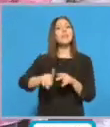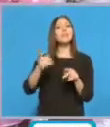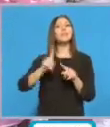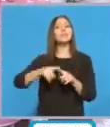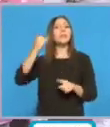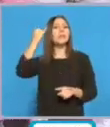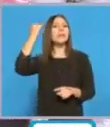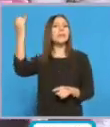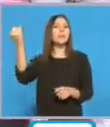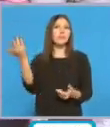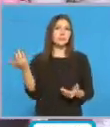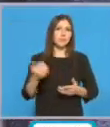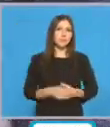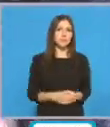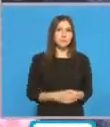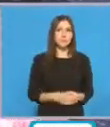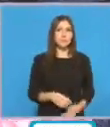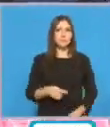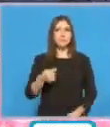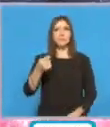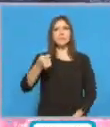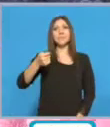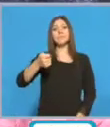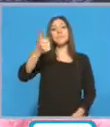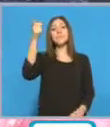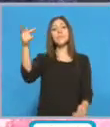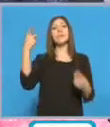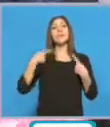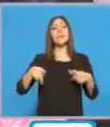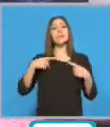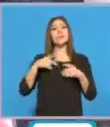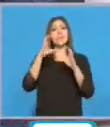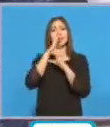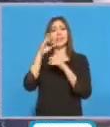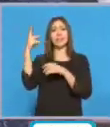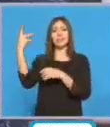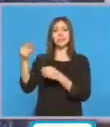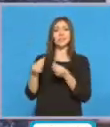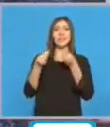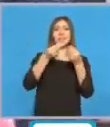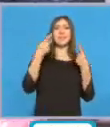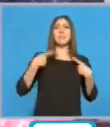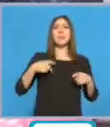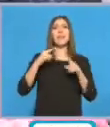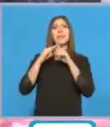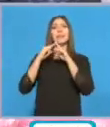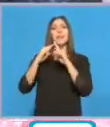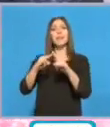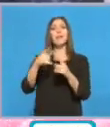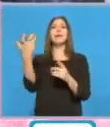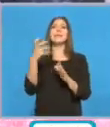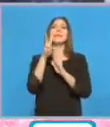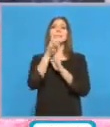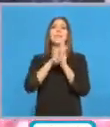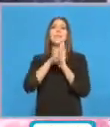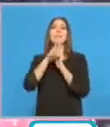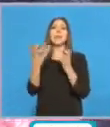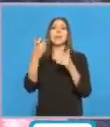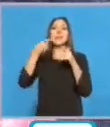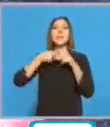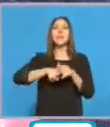idea? Bueno, nos hicieron el favor de pasarnos a la gente de Tepito, ¿no? Y el video lo vamos a Saludos empezar a toda la gente de el día de Tepito. mañana en